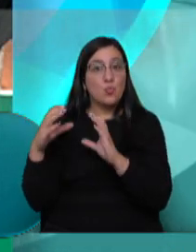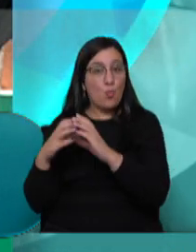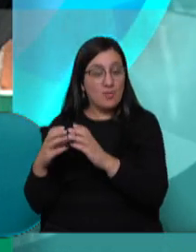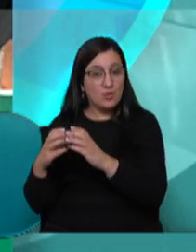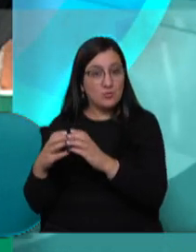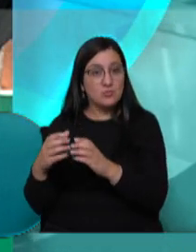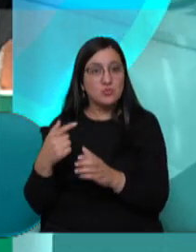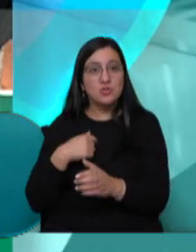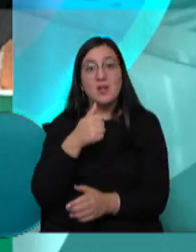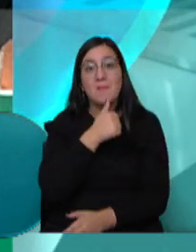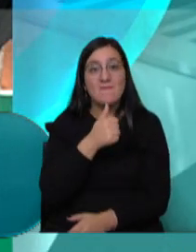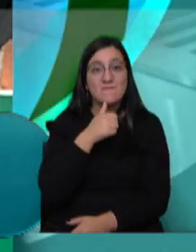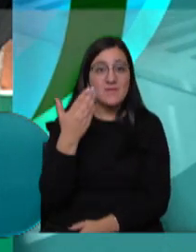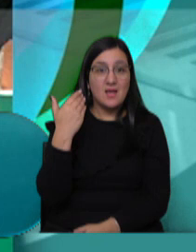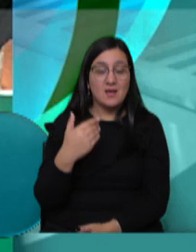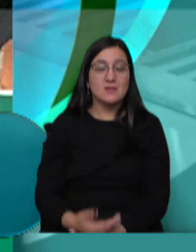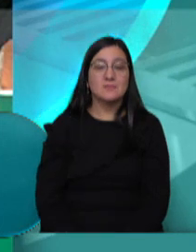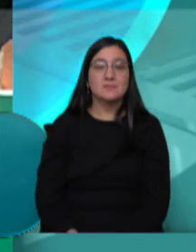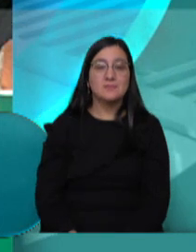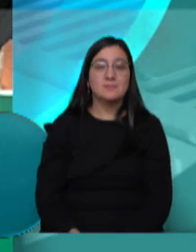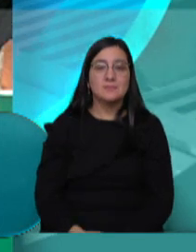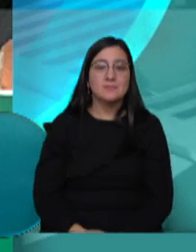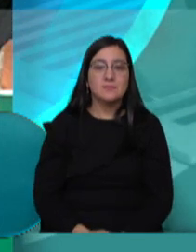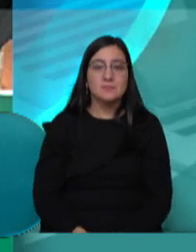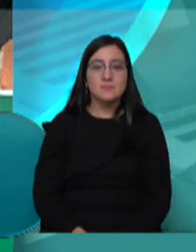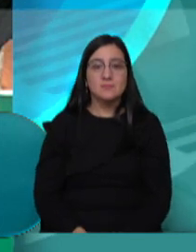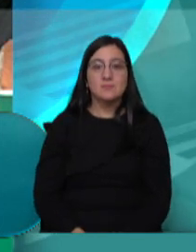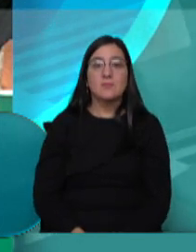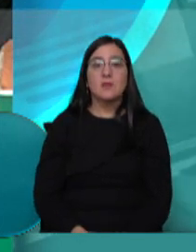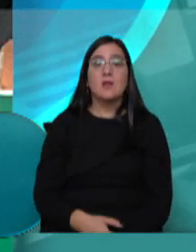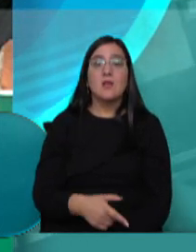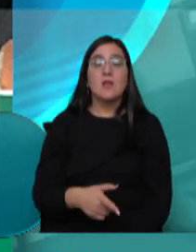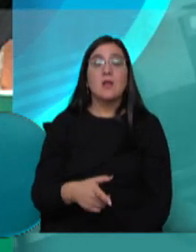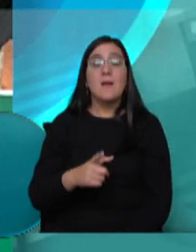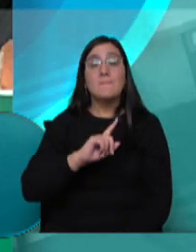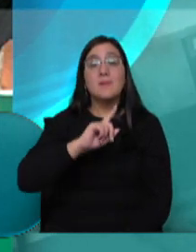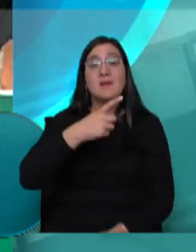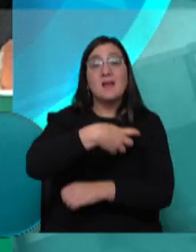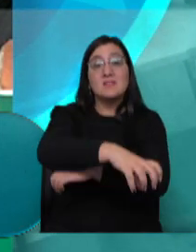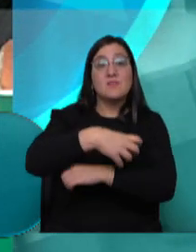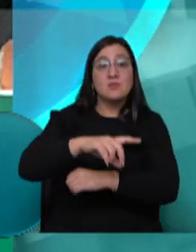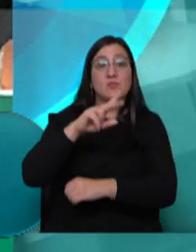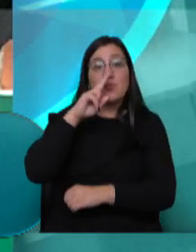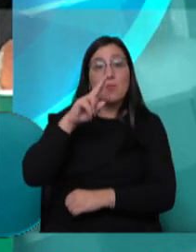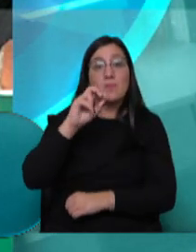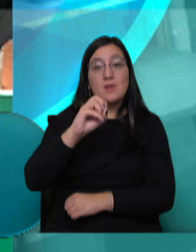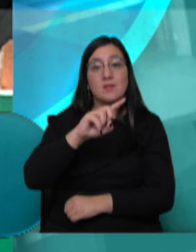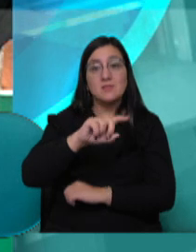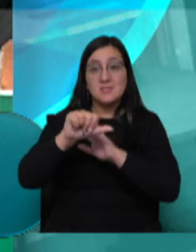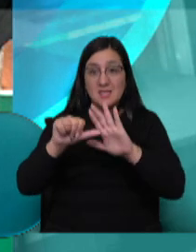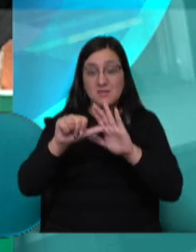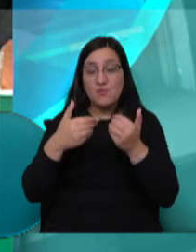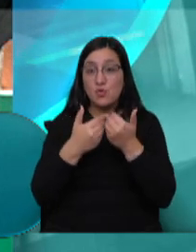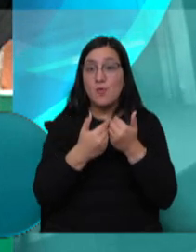nada, yo soy de las más viejas, por eso claramente estoy del 2010. El Panamericano de Clubes, la primera clasificación nuestra fue en 2016, que fue cuando